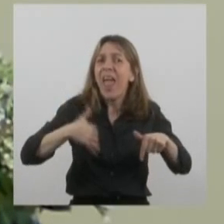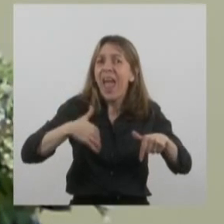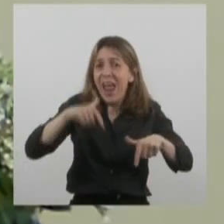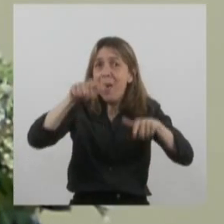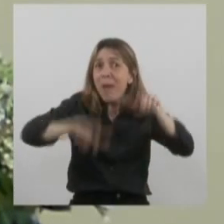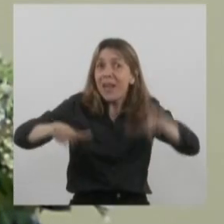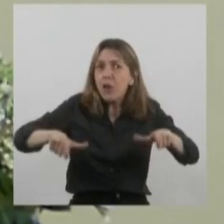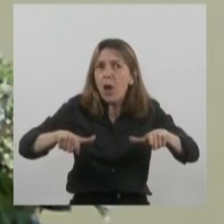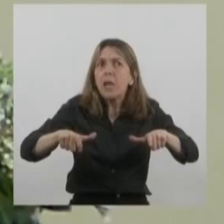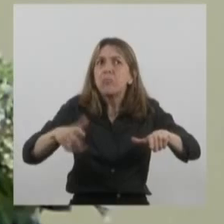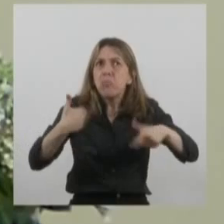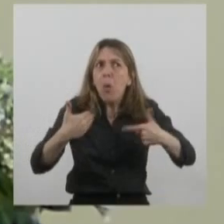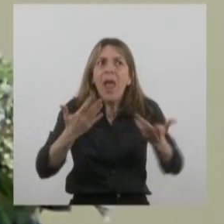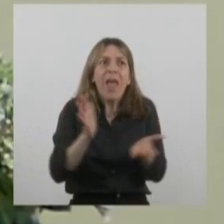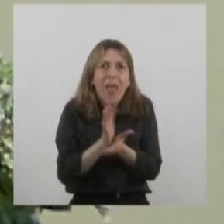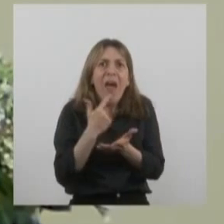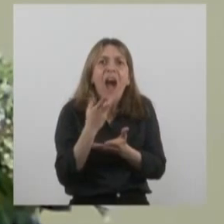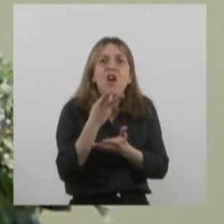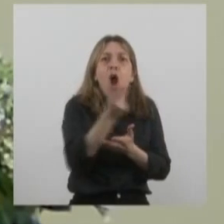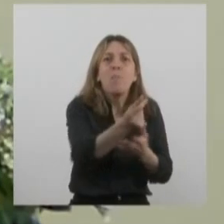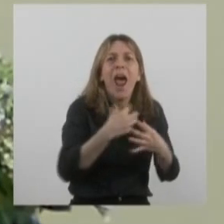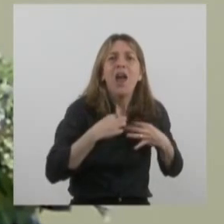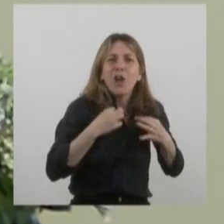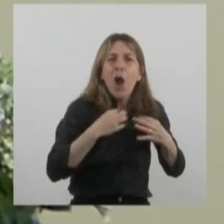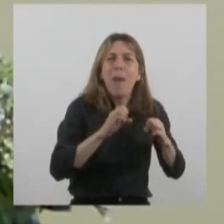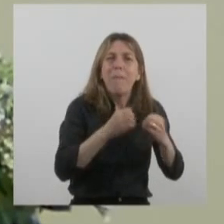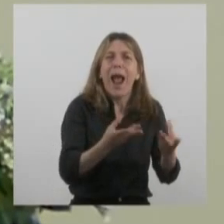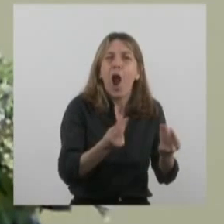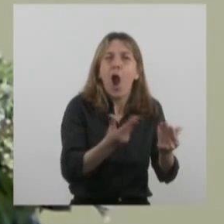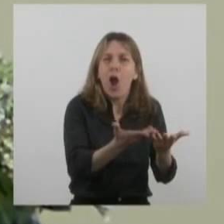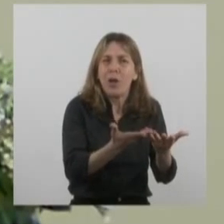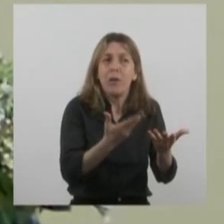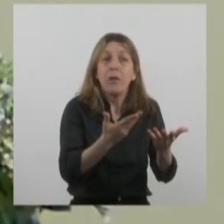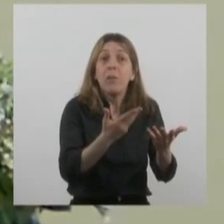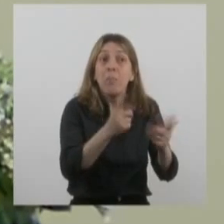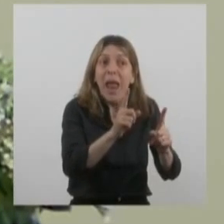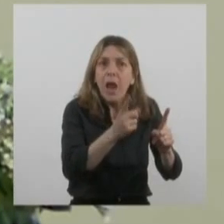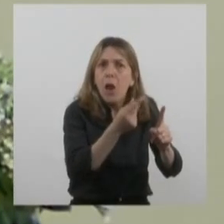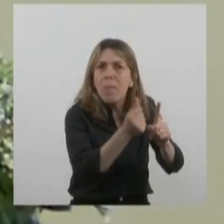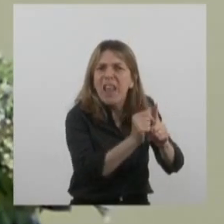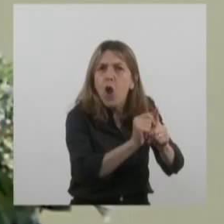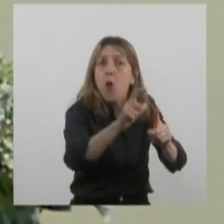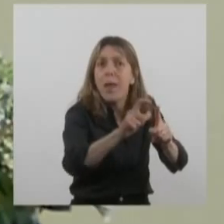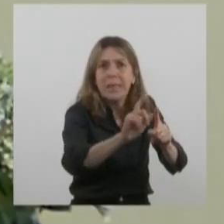puedan lograr acceder a una mejor indumentaria sin que eso signifique mayores precios.